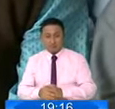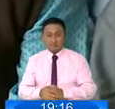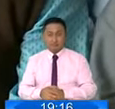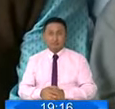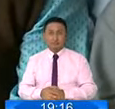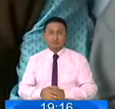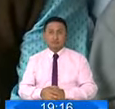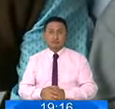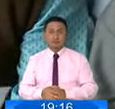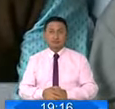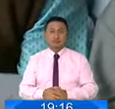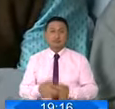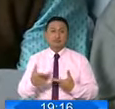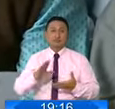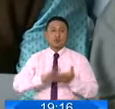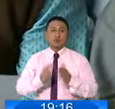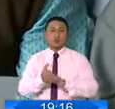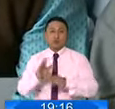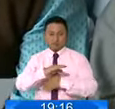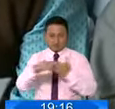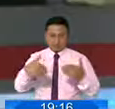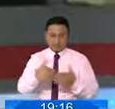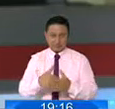y la comunidad entera.